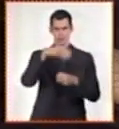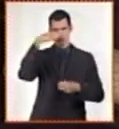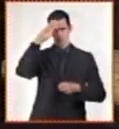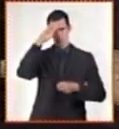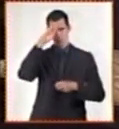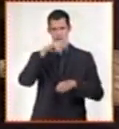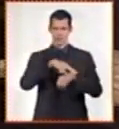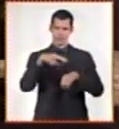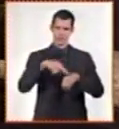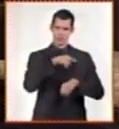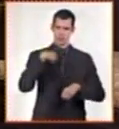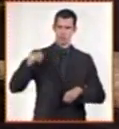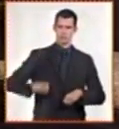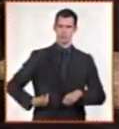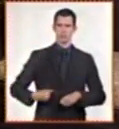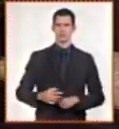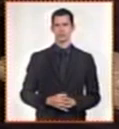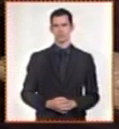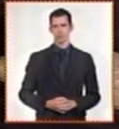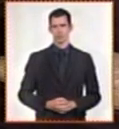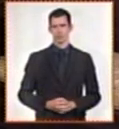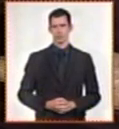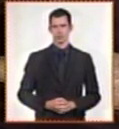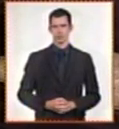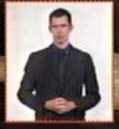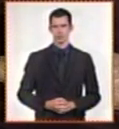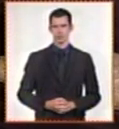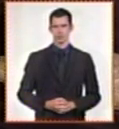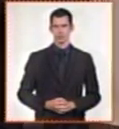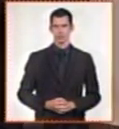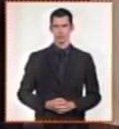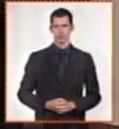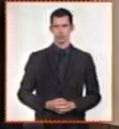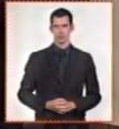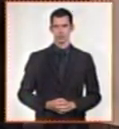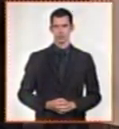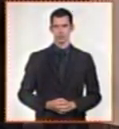Ante todo, embajador, muchas gracias por estos minutos dedicados a la mesa redonda.